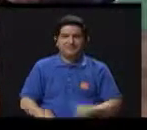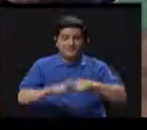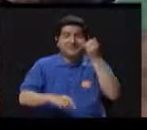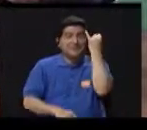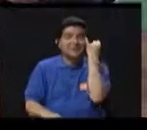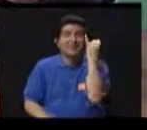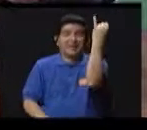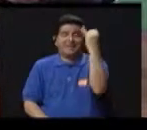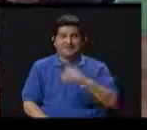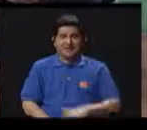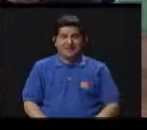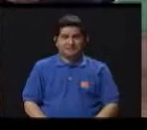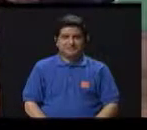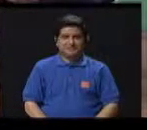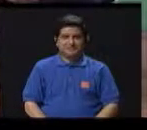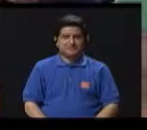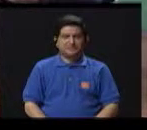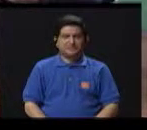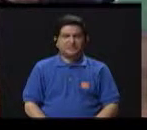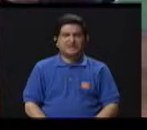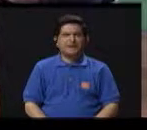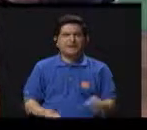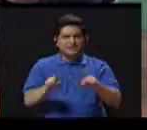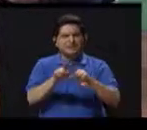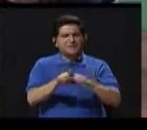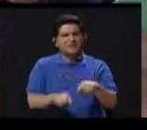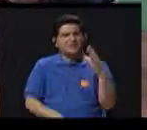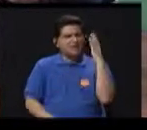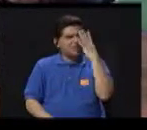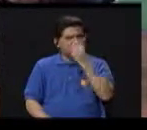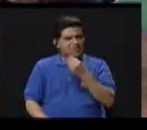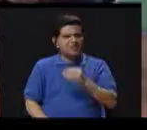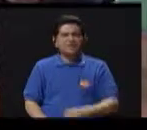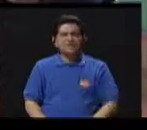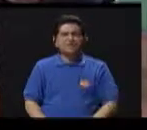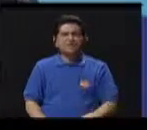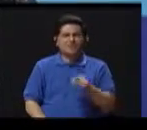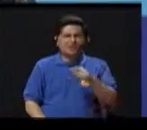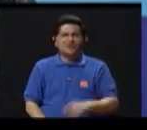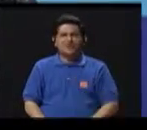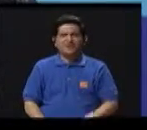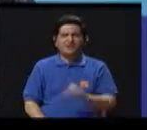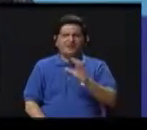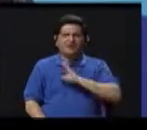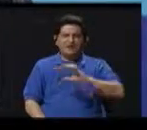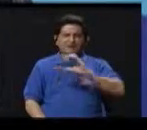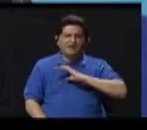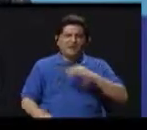pero esa era la idea. Como incluso no muy, muy lindo, muy de una gran ternura